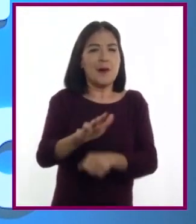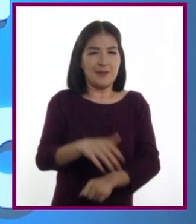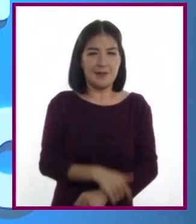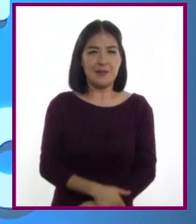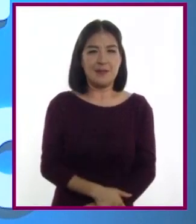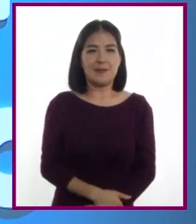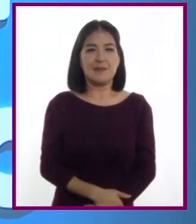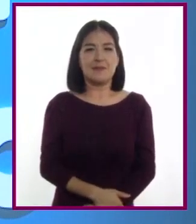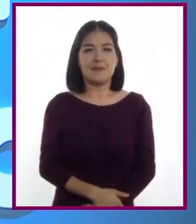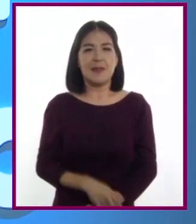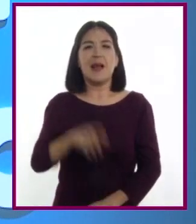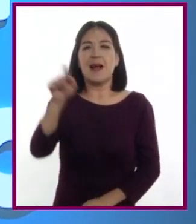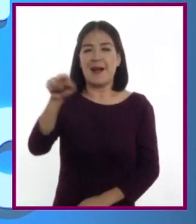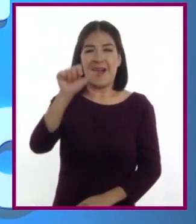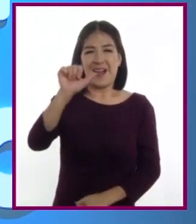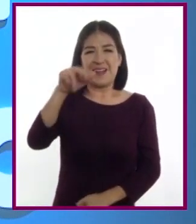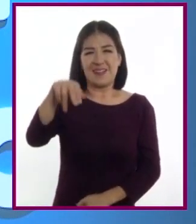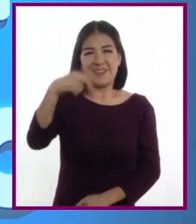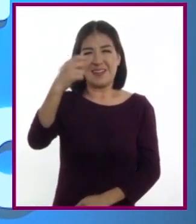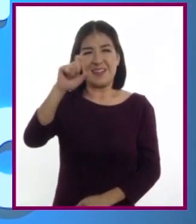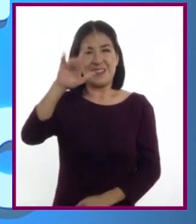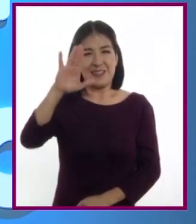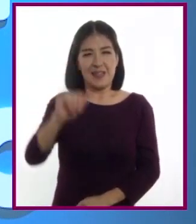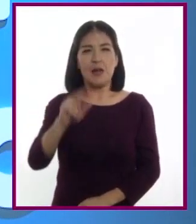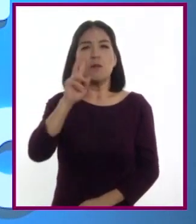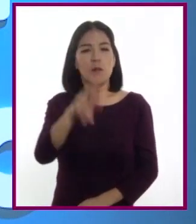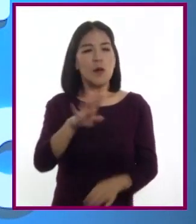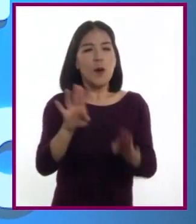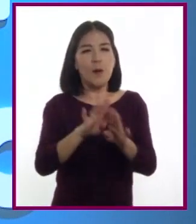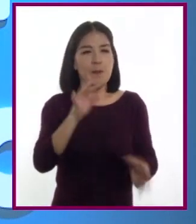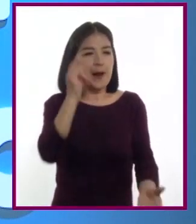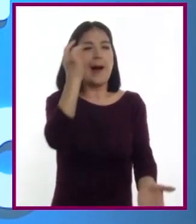Vamos a ver lo que hizo Angélica para resolver la adivinanza.